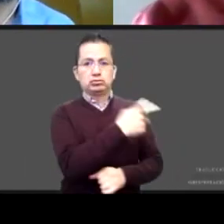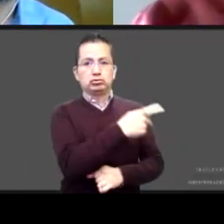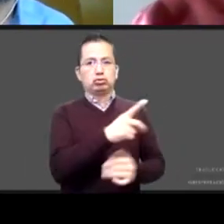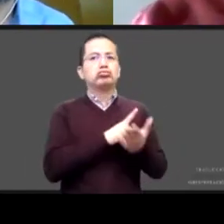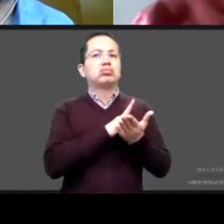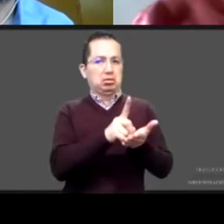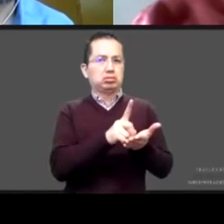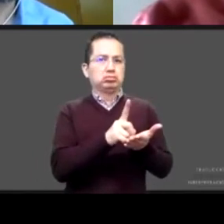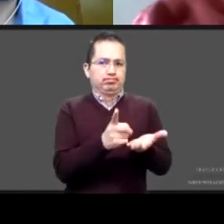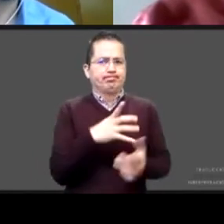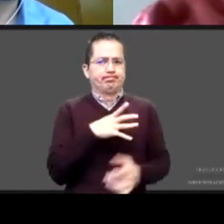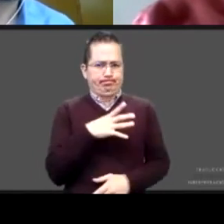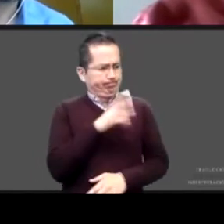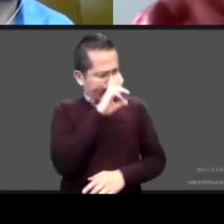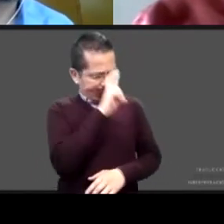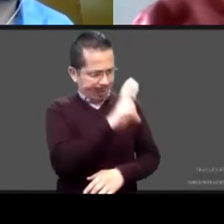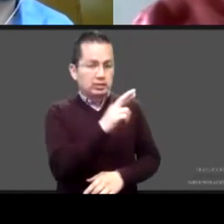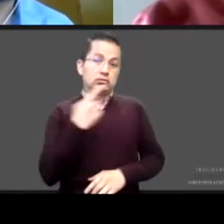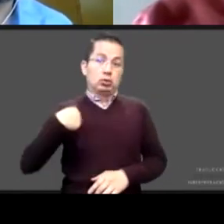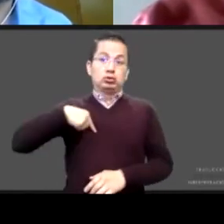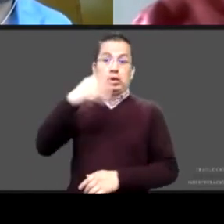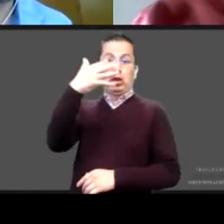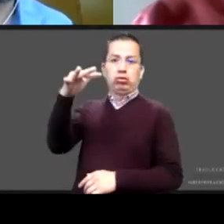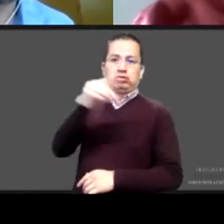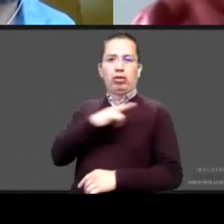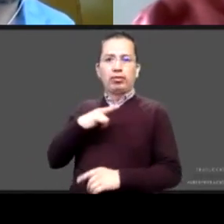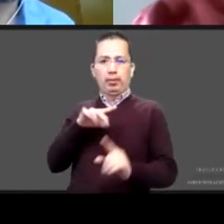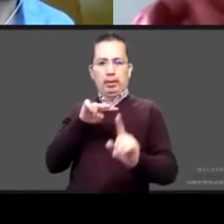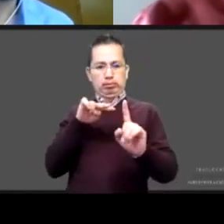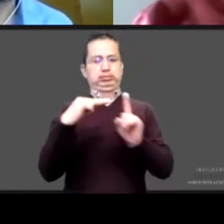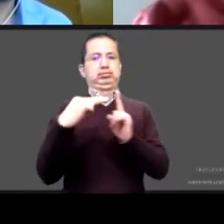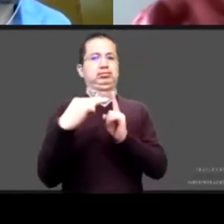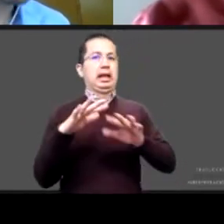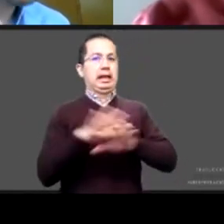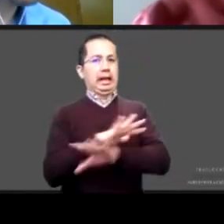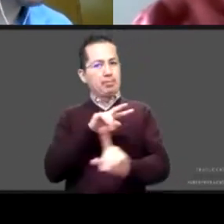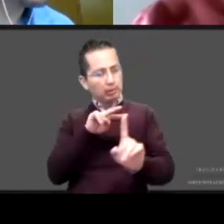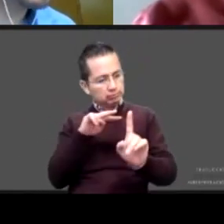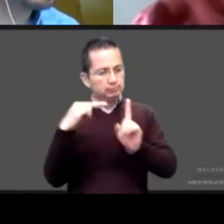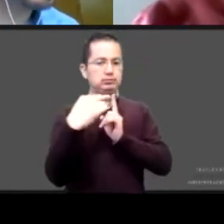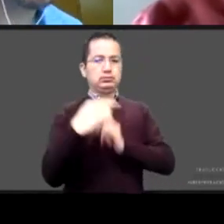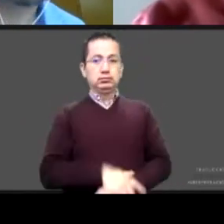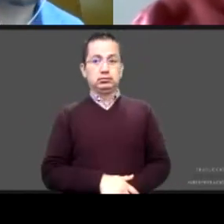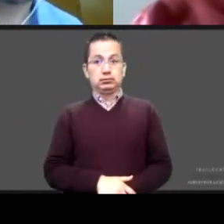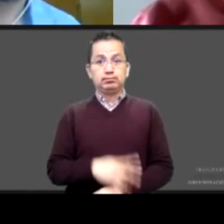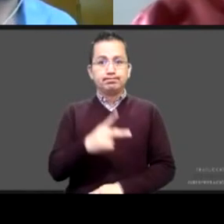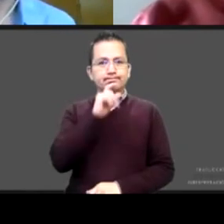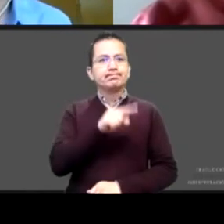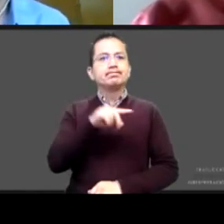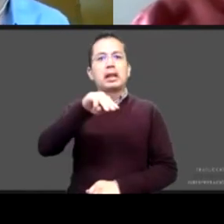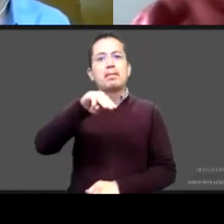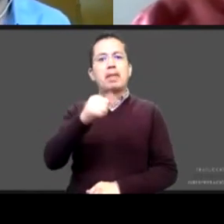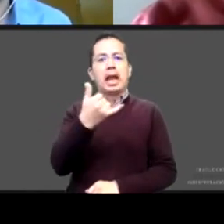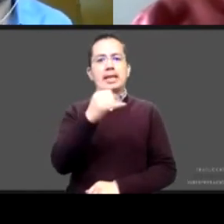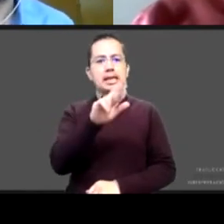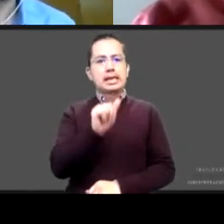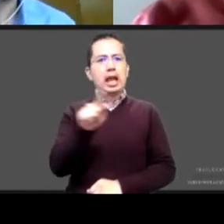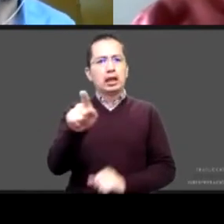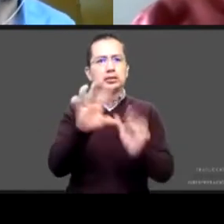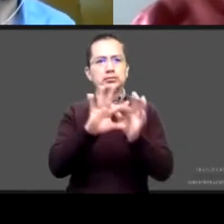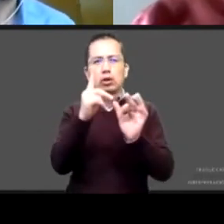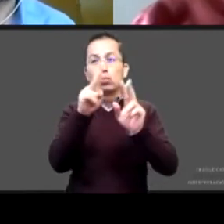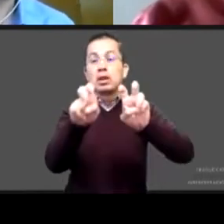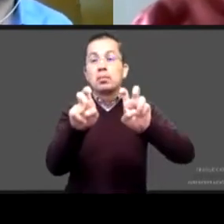parte con Mayra, pero también ahorita tú estás abordando el tema súper importante que tiene que ver con que son niñas,